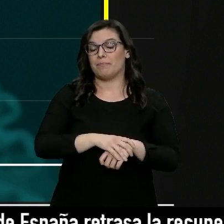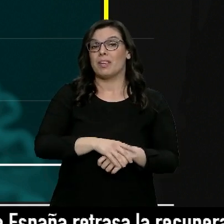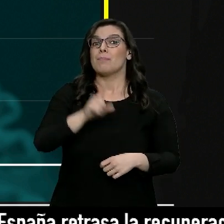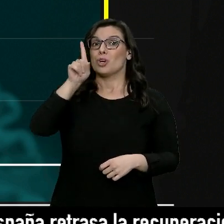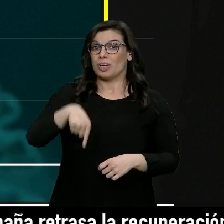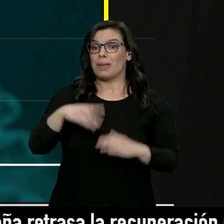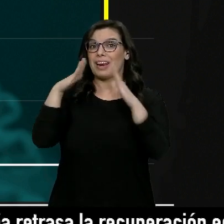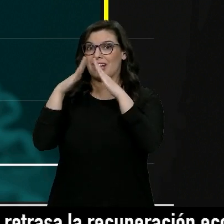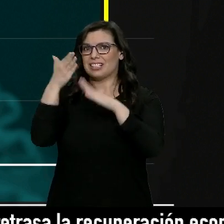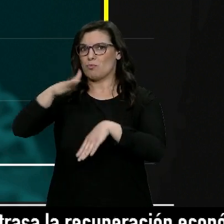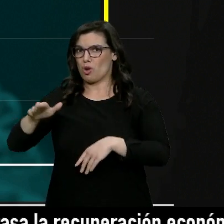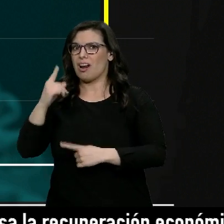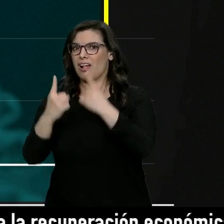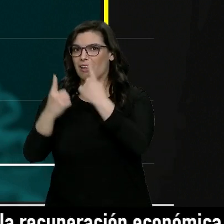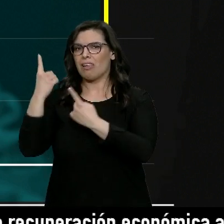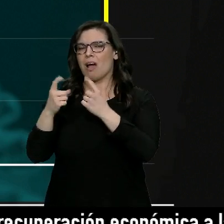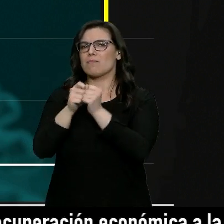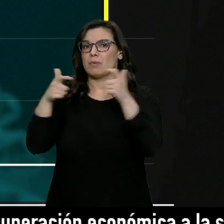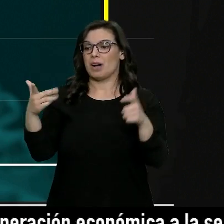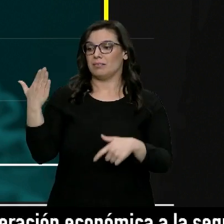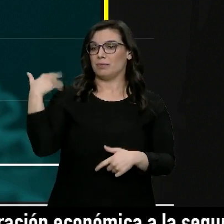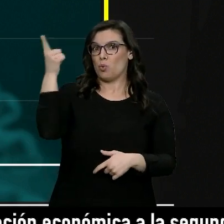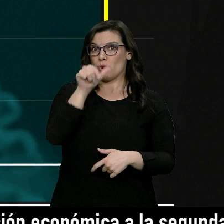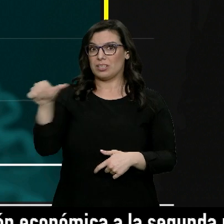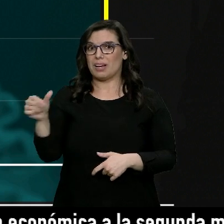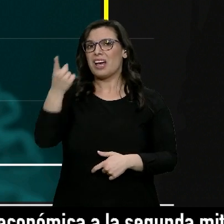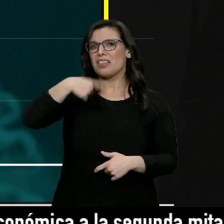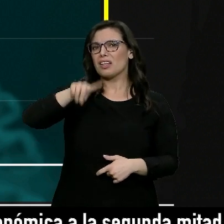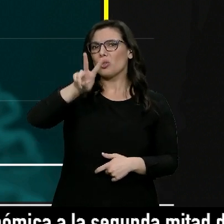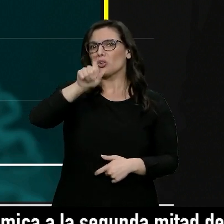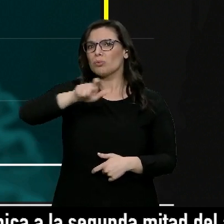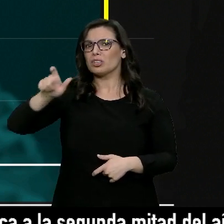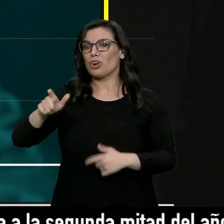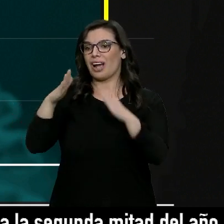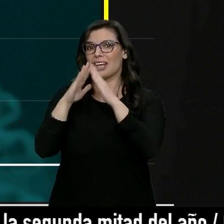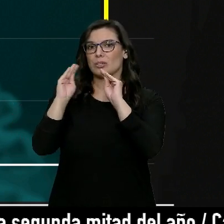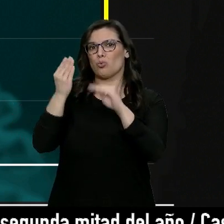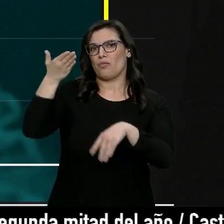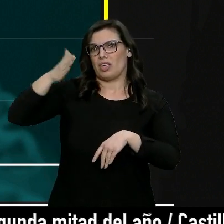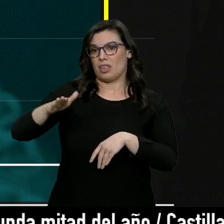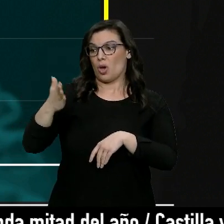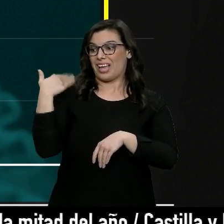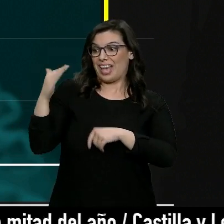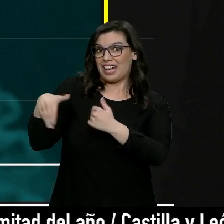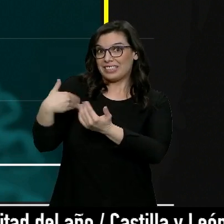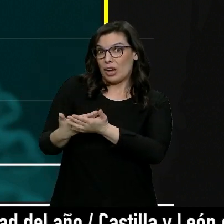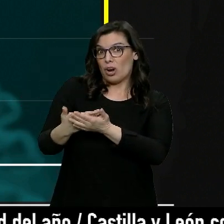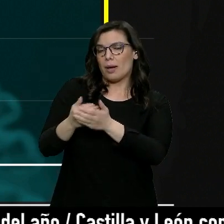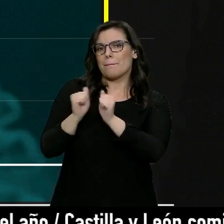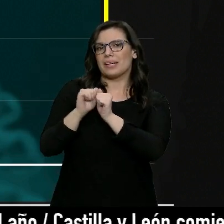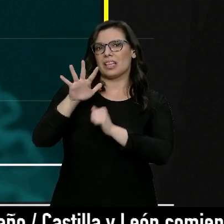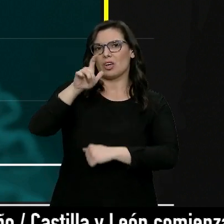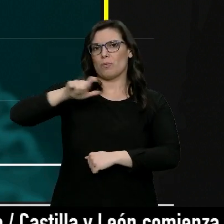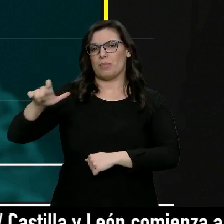sus domicilios. En una semana han fallecido en sus casas 102 personas. Tan solo en el último día ha habido